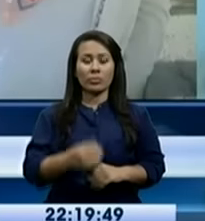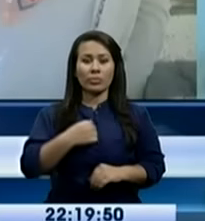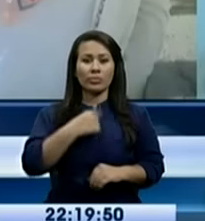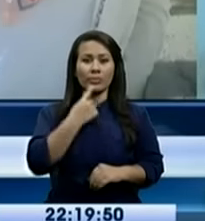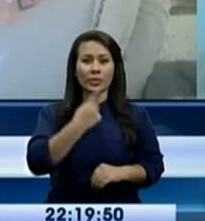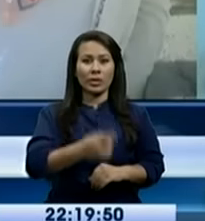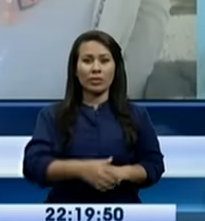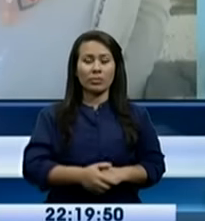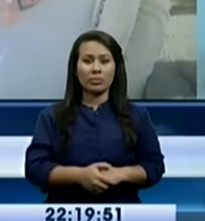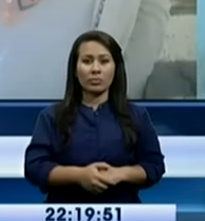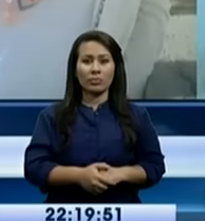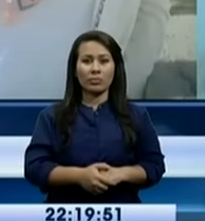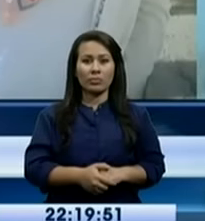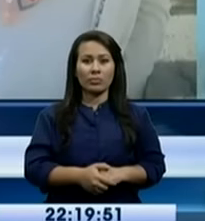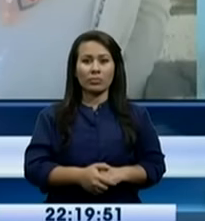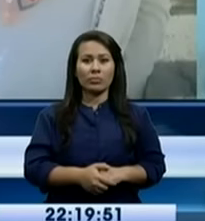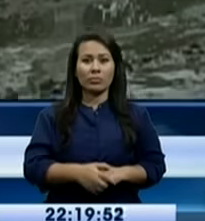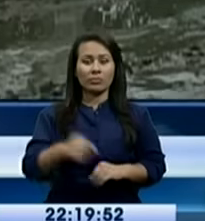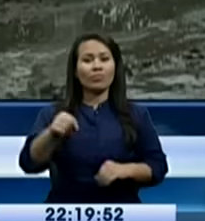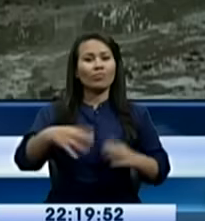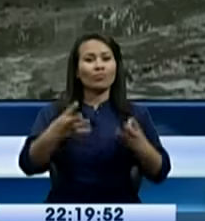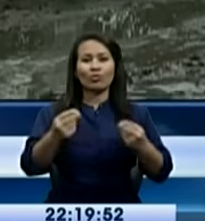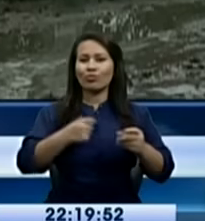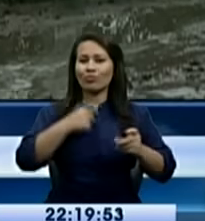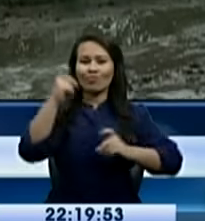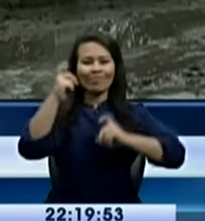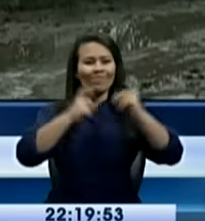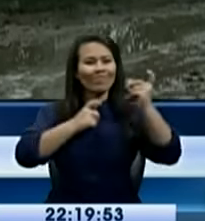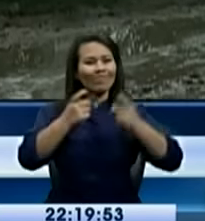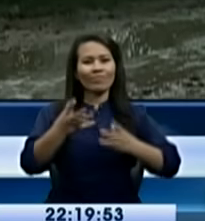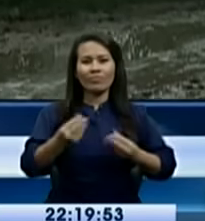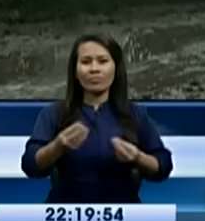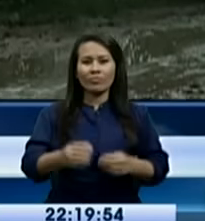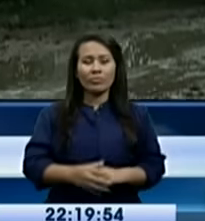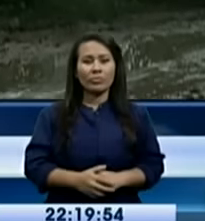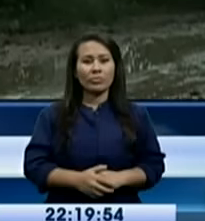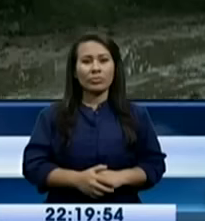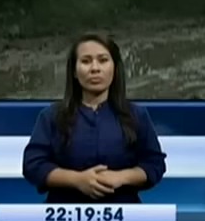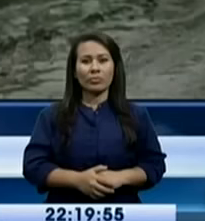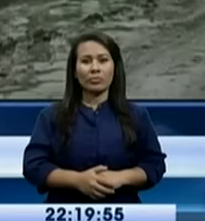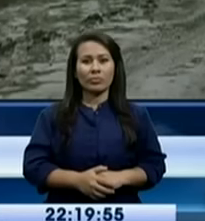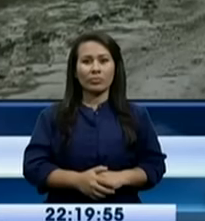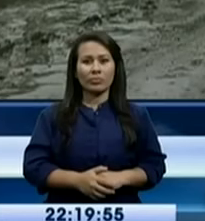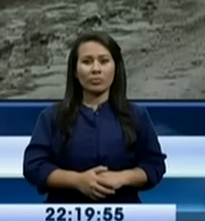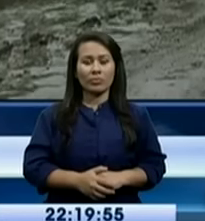bueno, la conmoción es enorme, por supuesto,